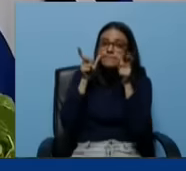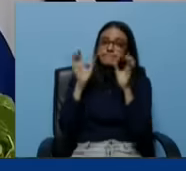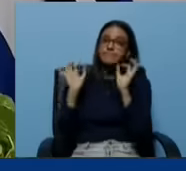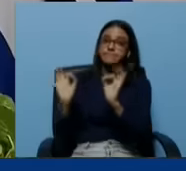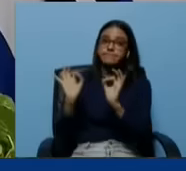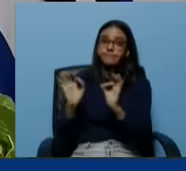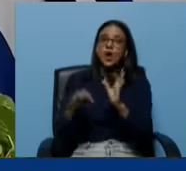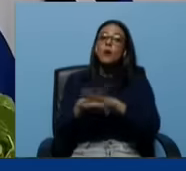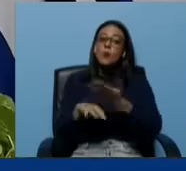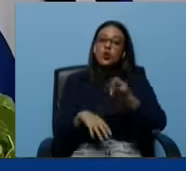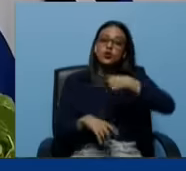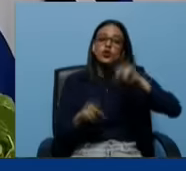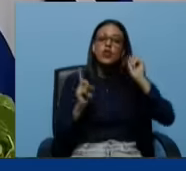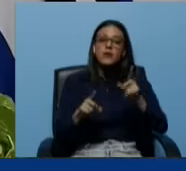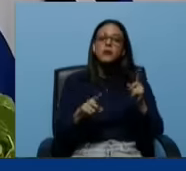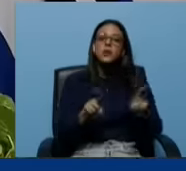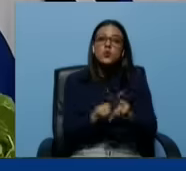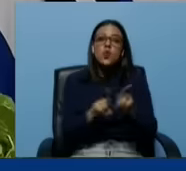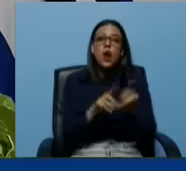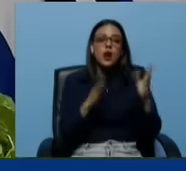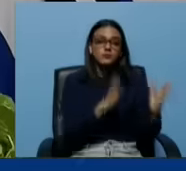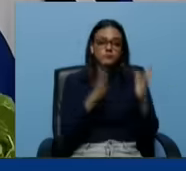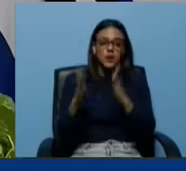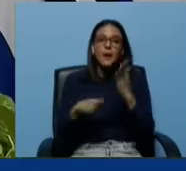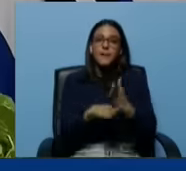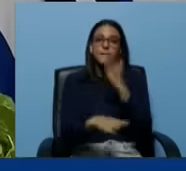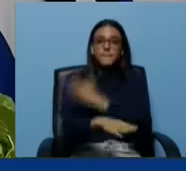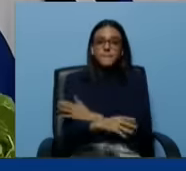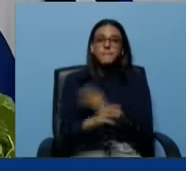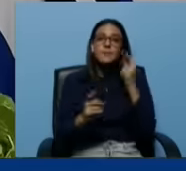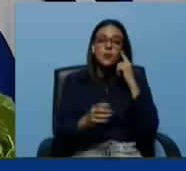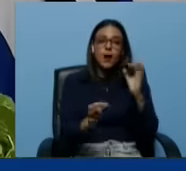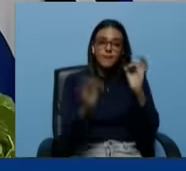habría que prepararse, Nicolás, habría que prepararse